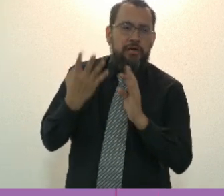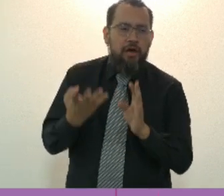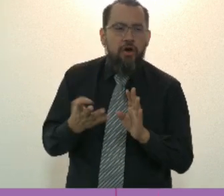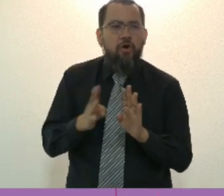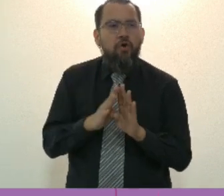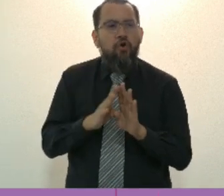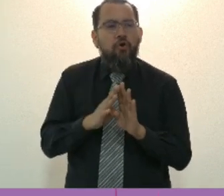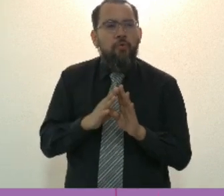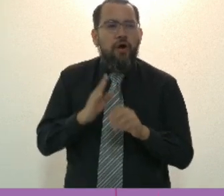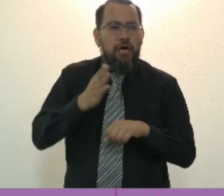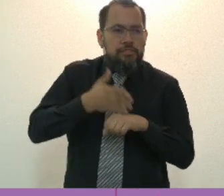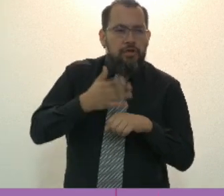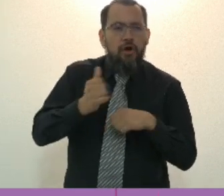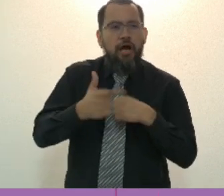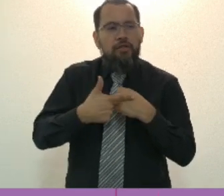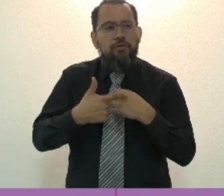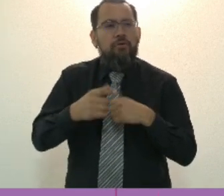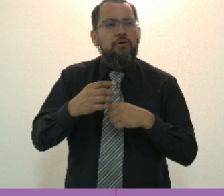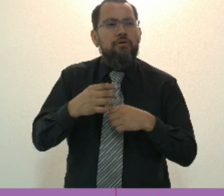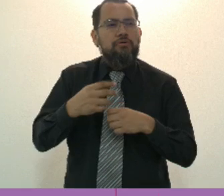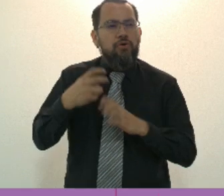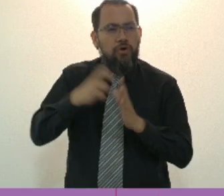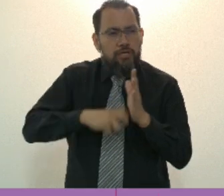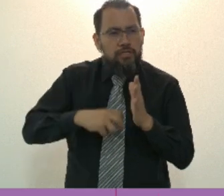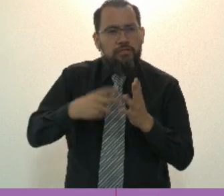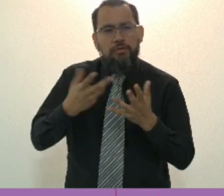o la destitución o bien